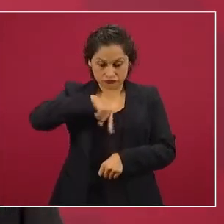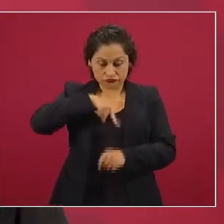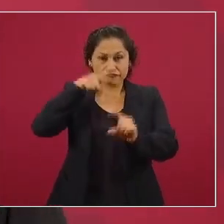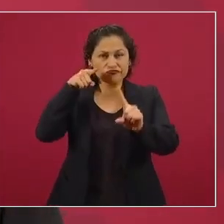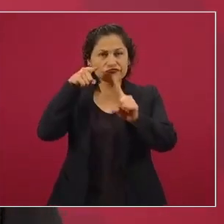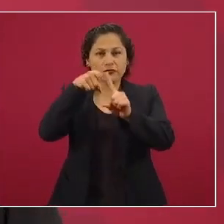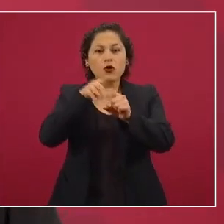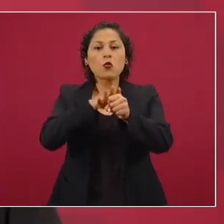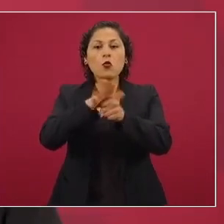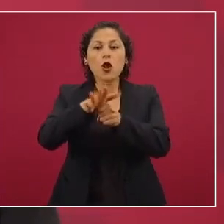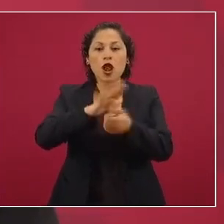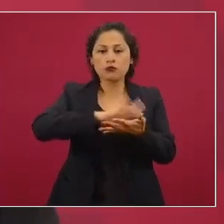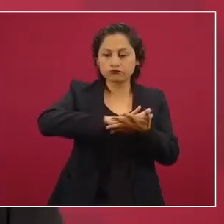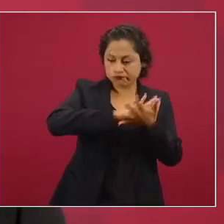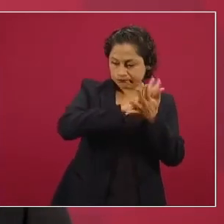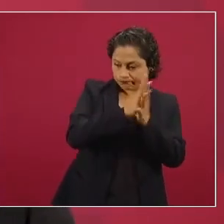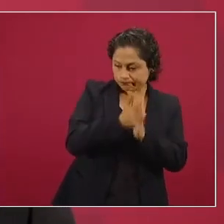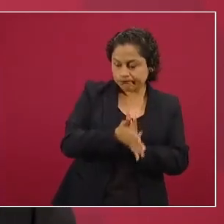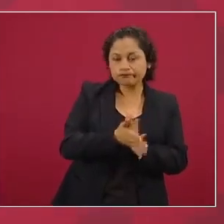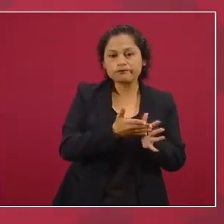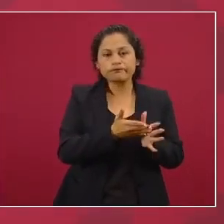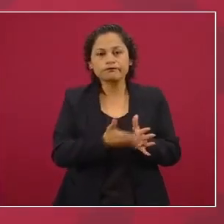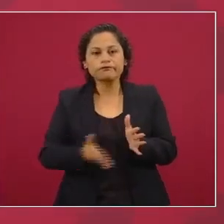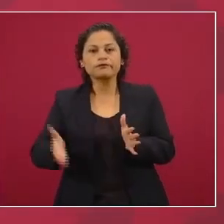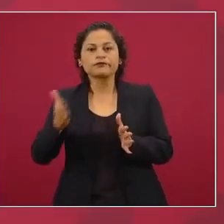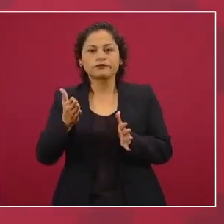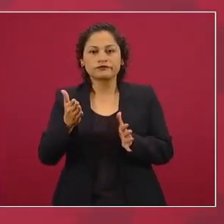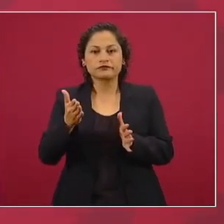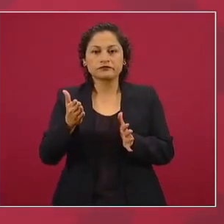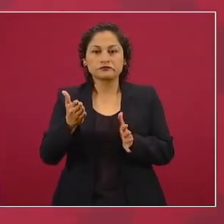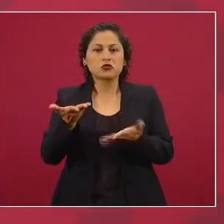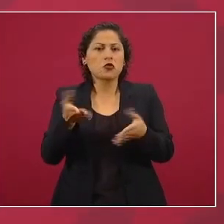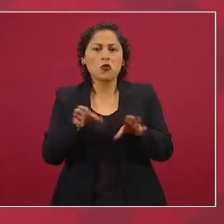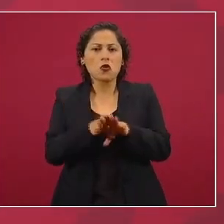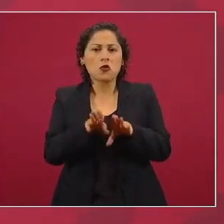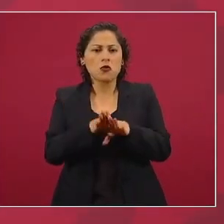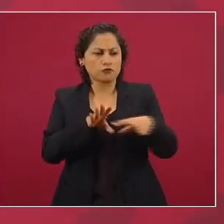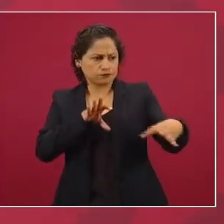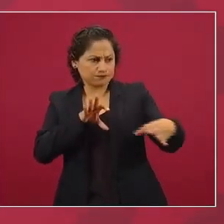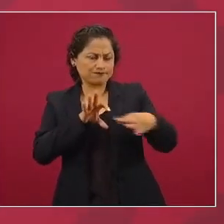porque si no, no resistimos.